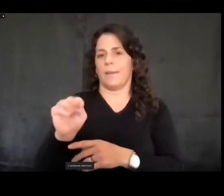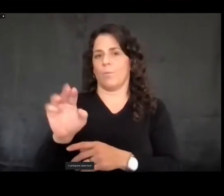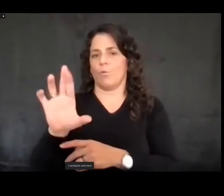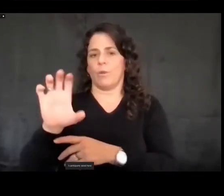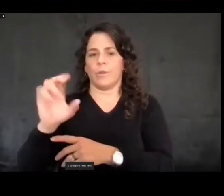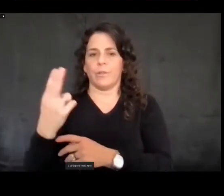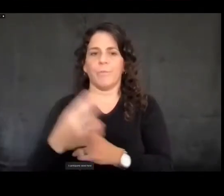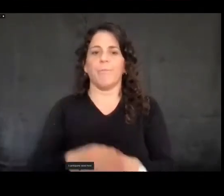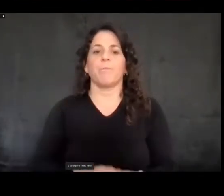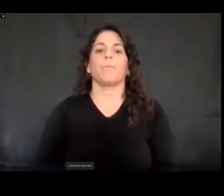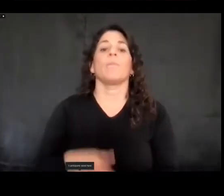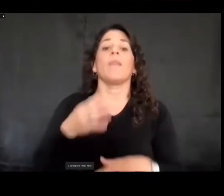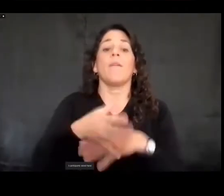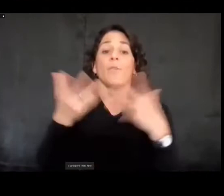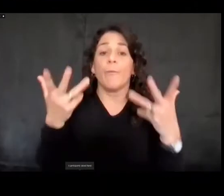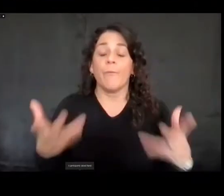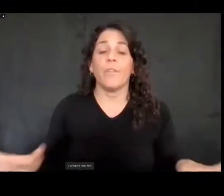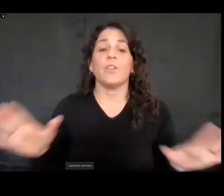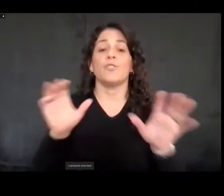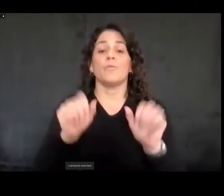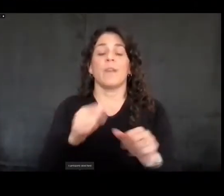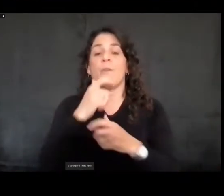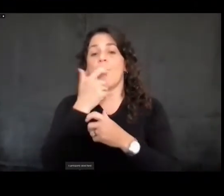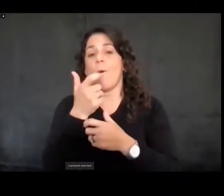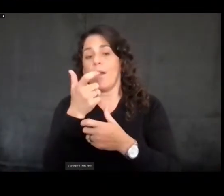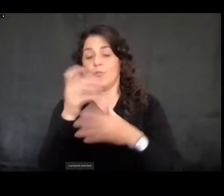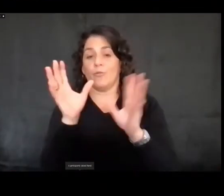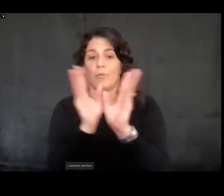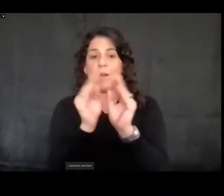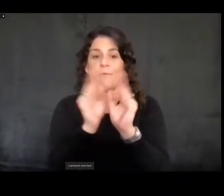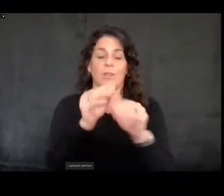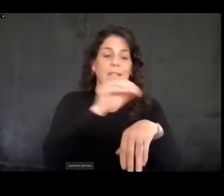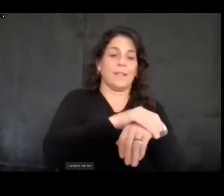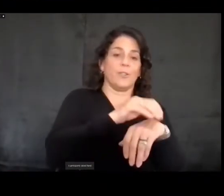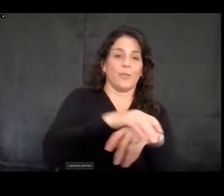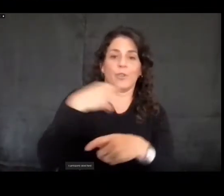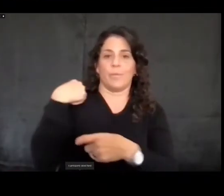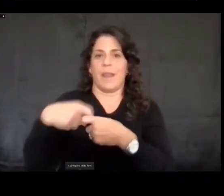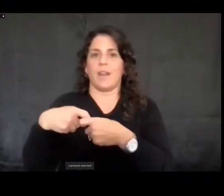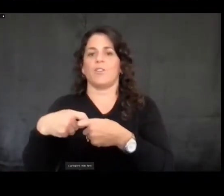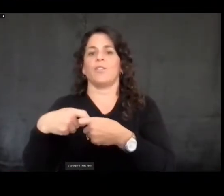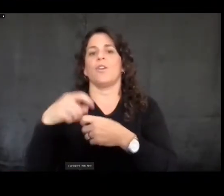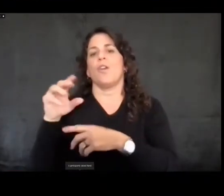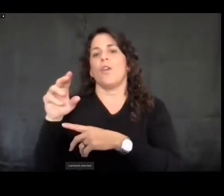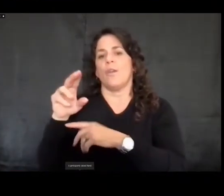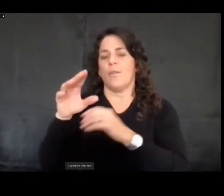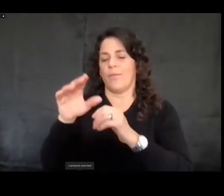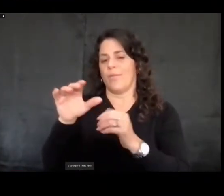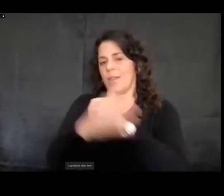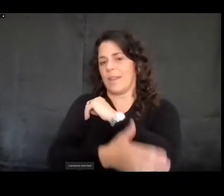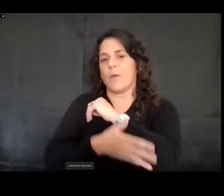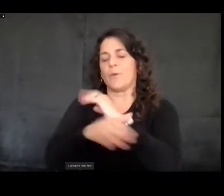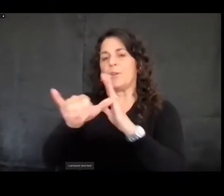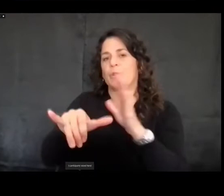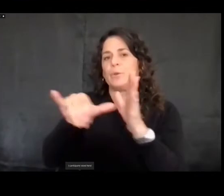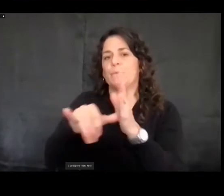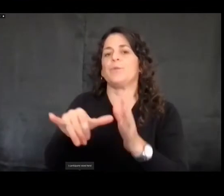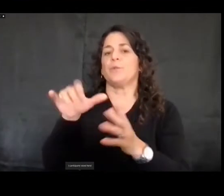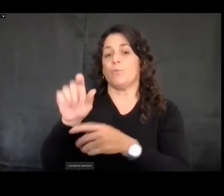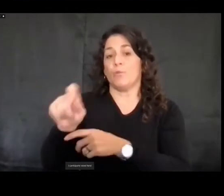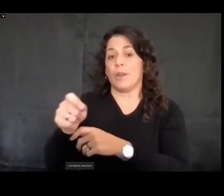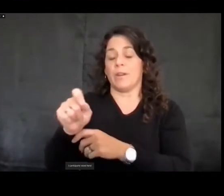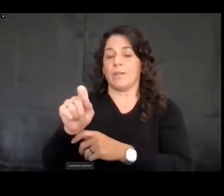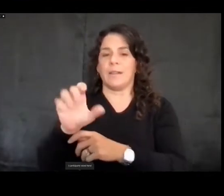y para los idiomas y también va a estar en inglés y en español y también con la